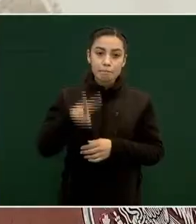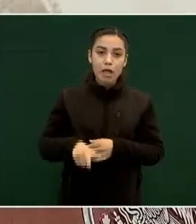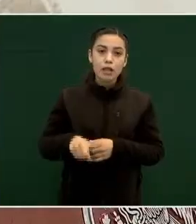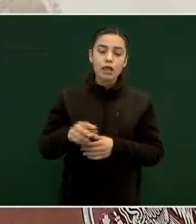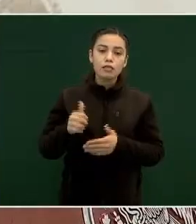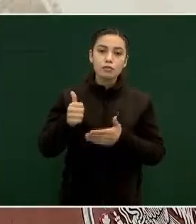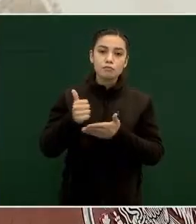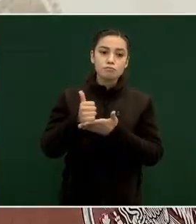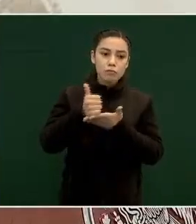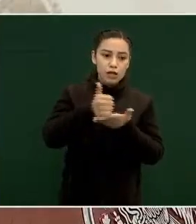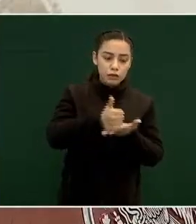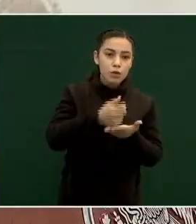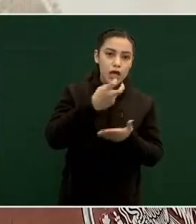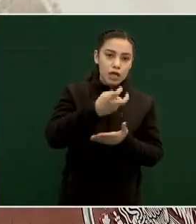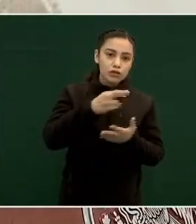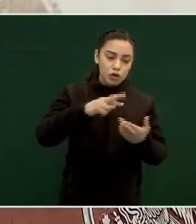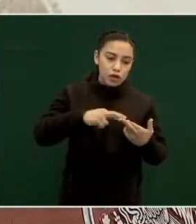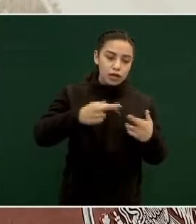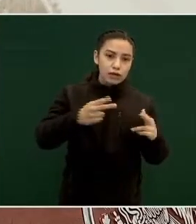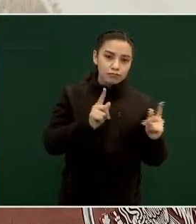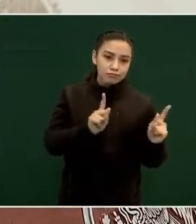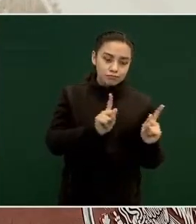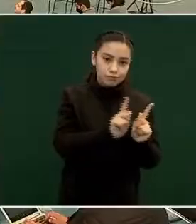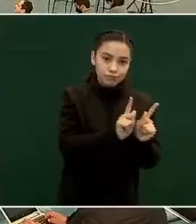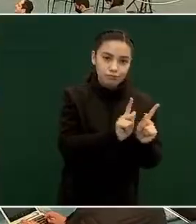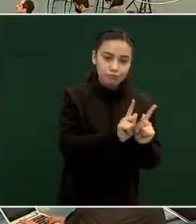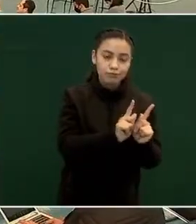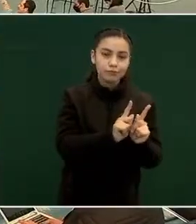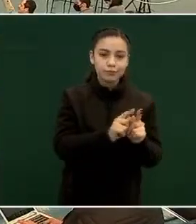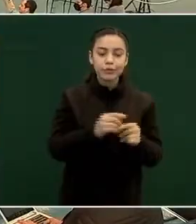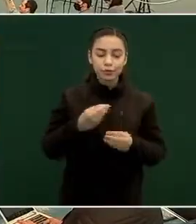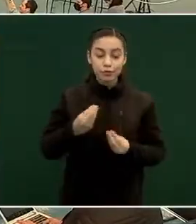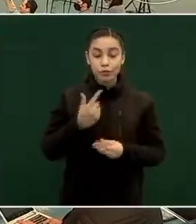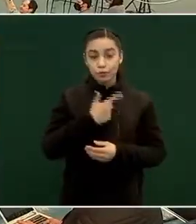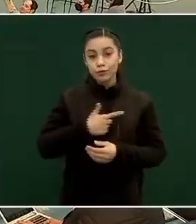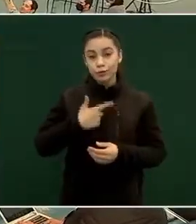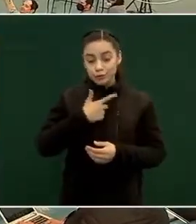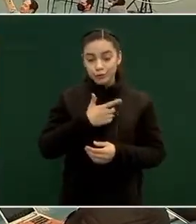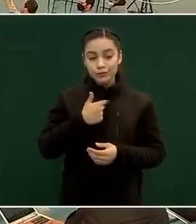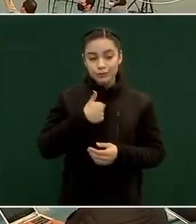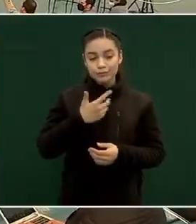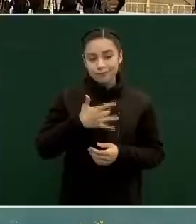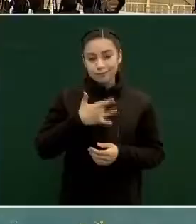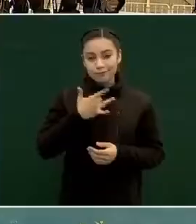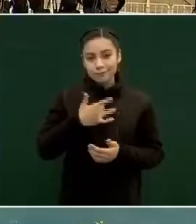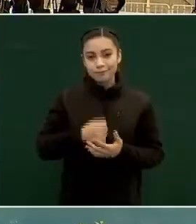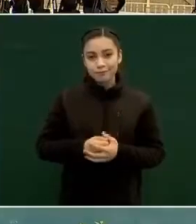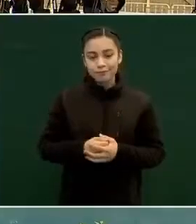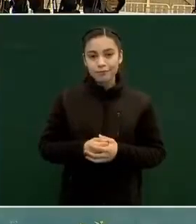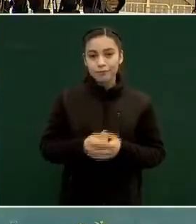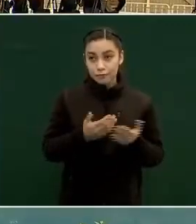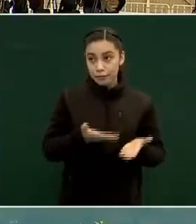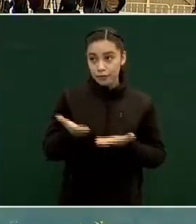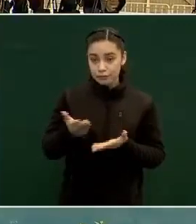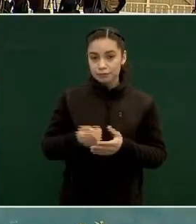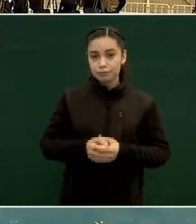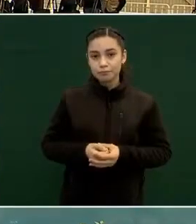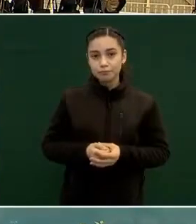haya una relación muy estrecha. Nos da mucho gusto. Adelante. A ver, Sara.